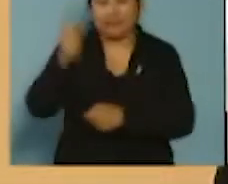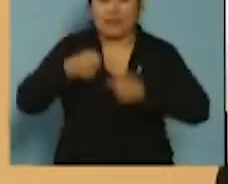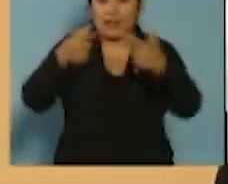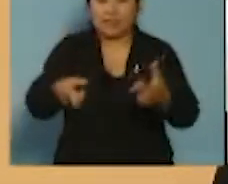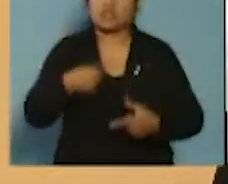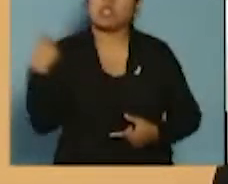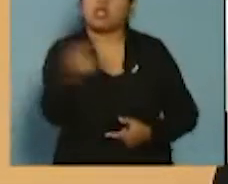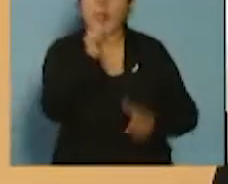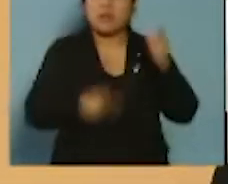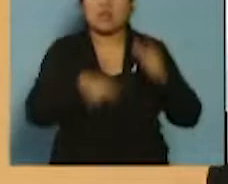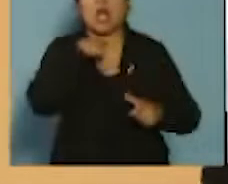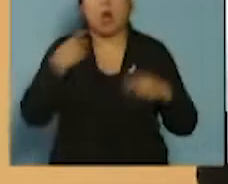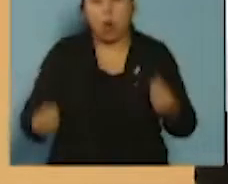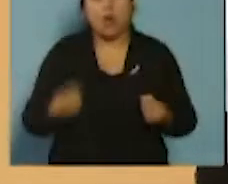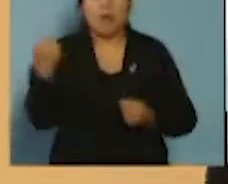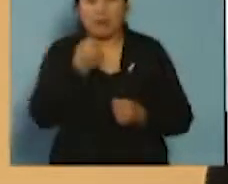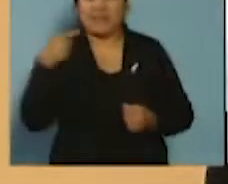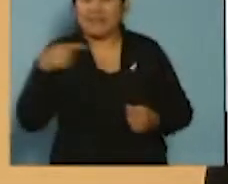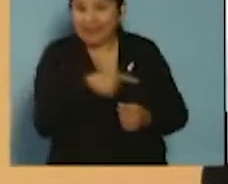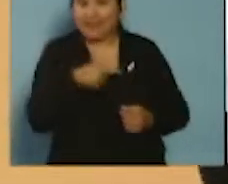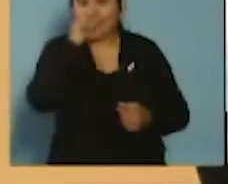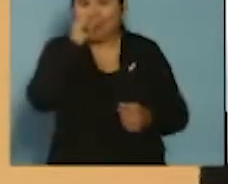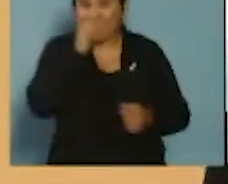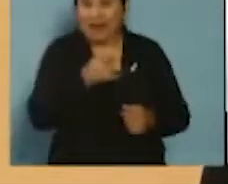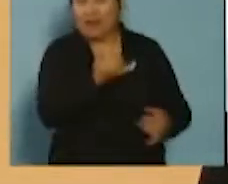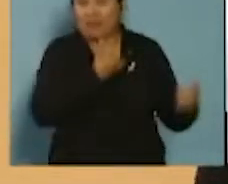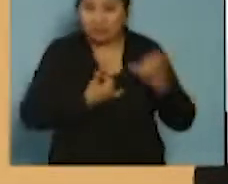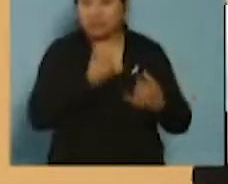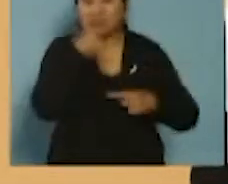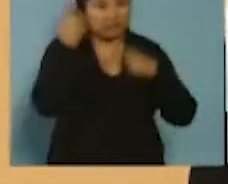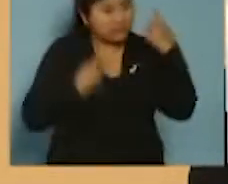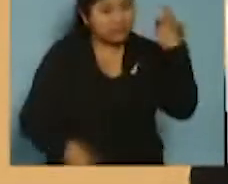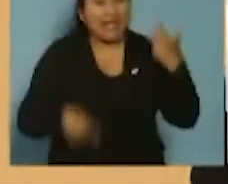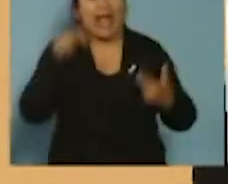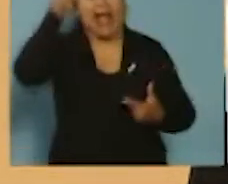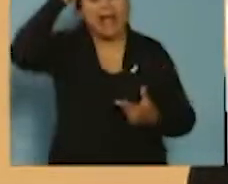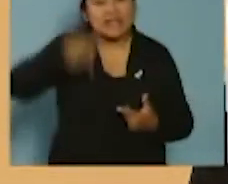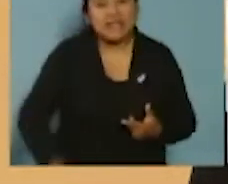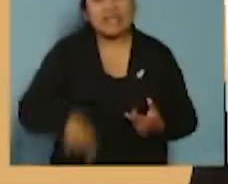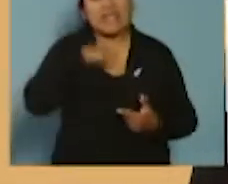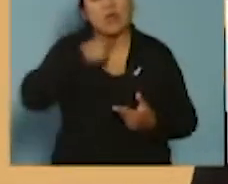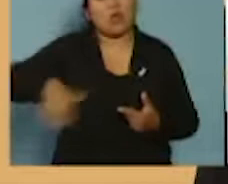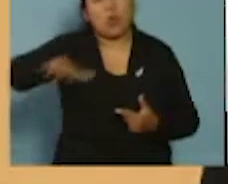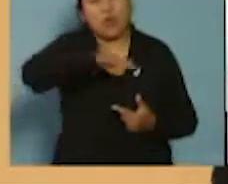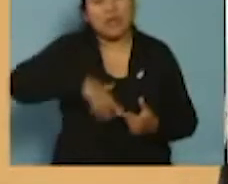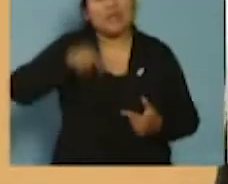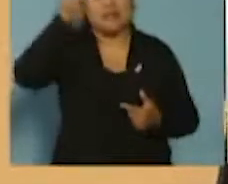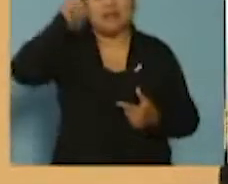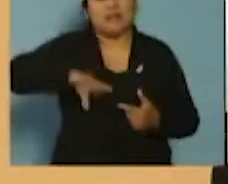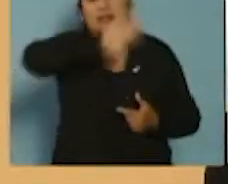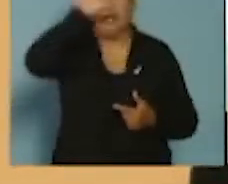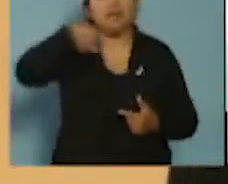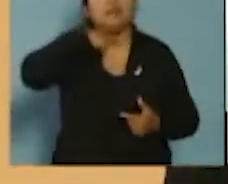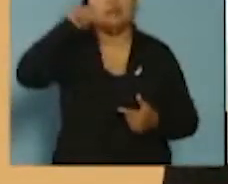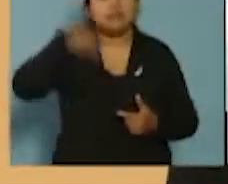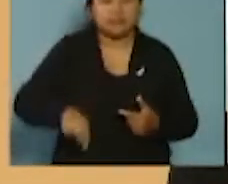asuma como un hecho ocurrió aquí donde el depositario de esa bandera es el cabildo